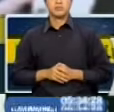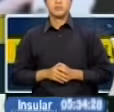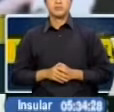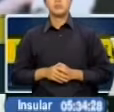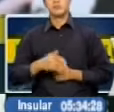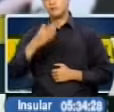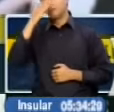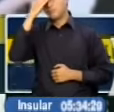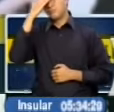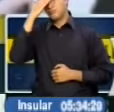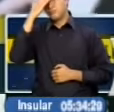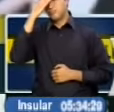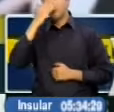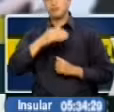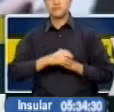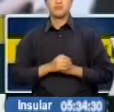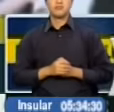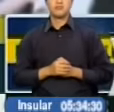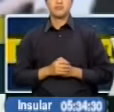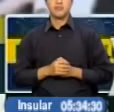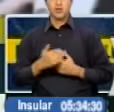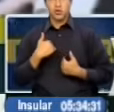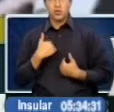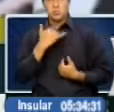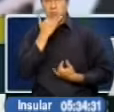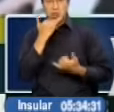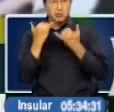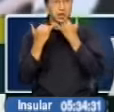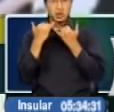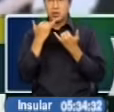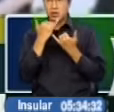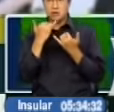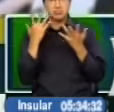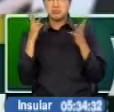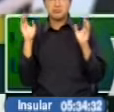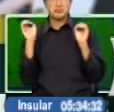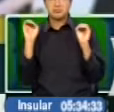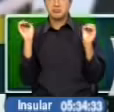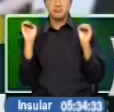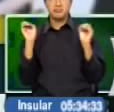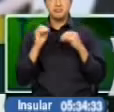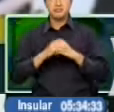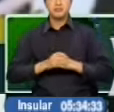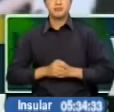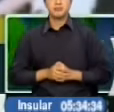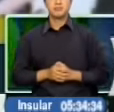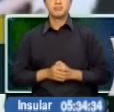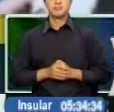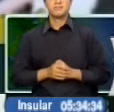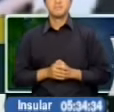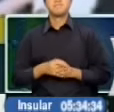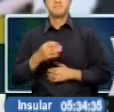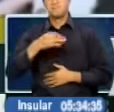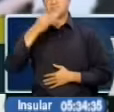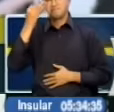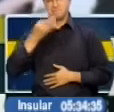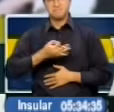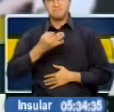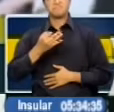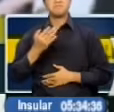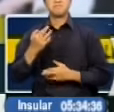sé que no que no traicione no cometí ninguna felicito salgo con dignidad